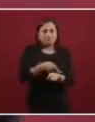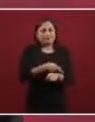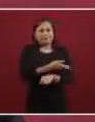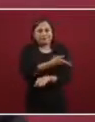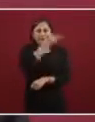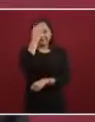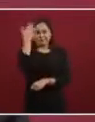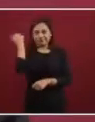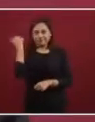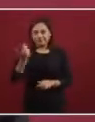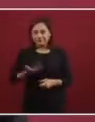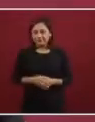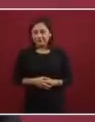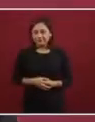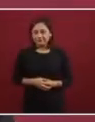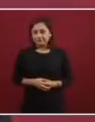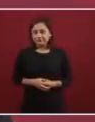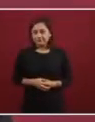Fue